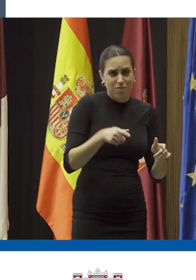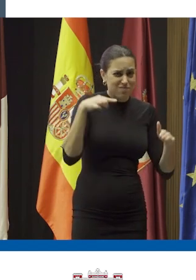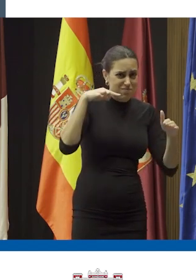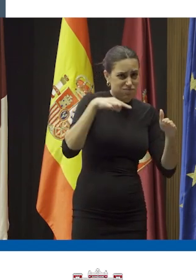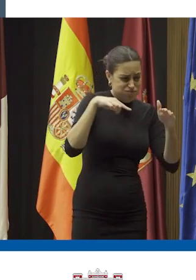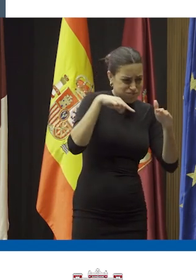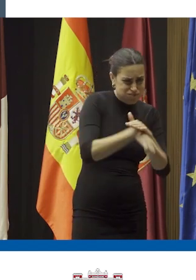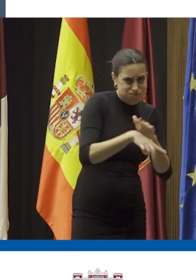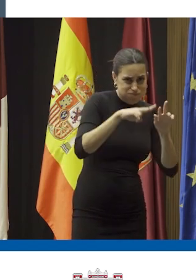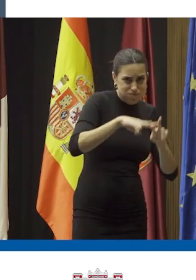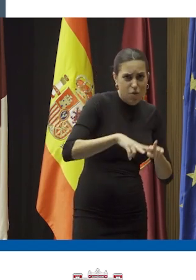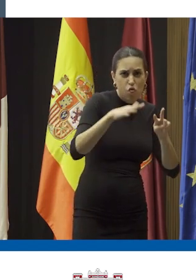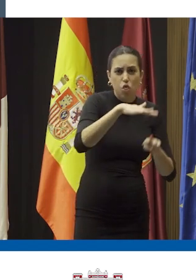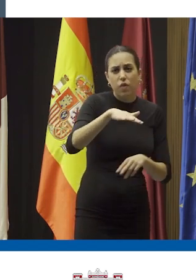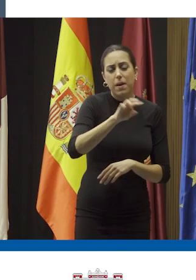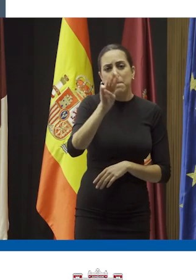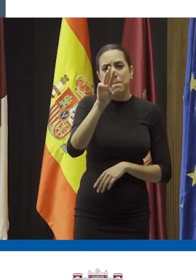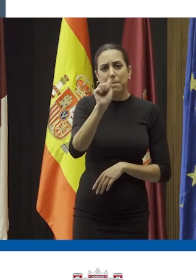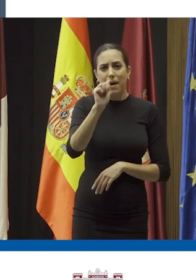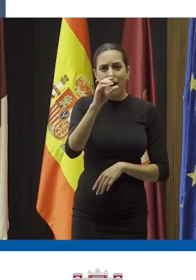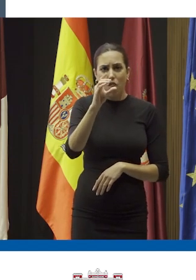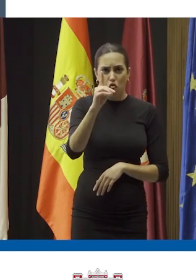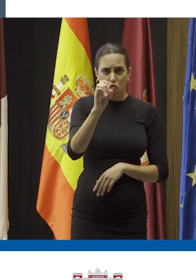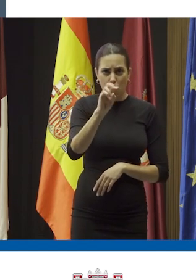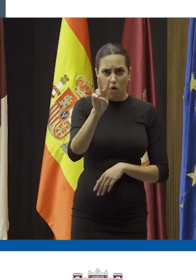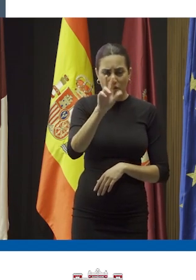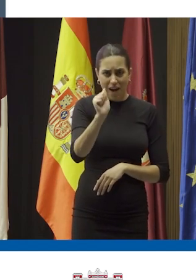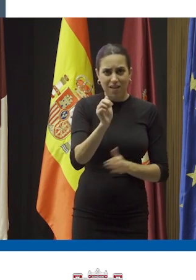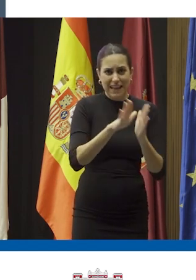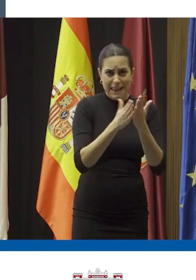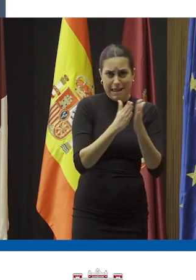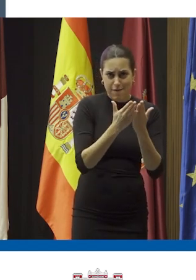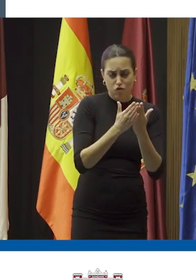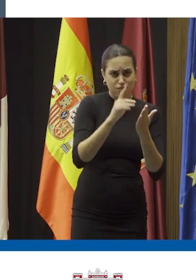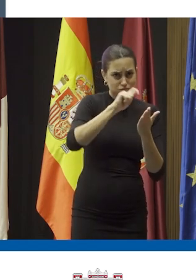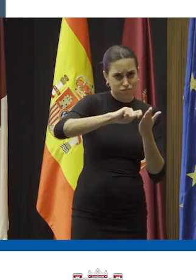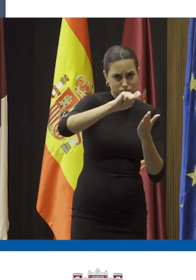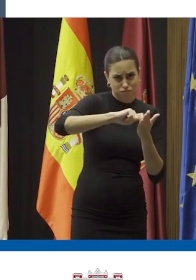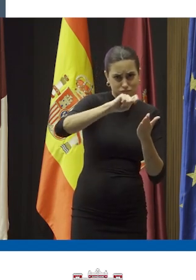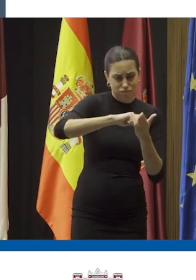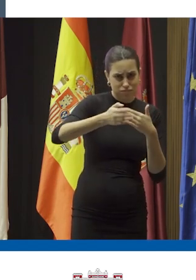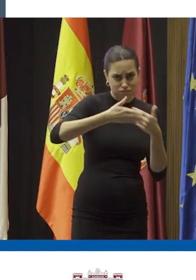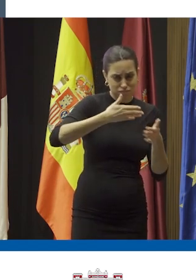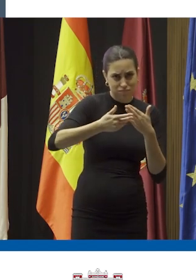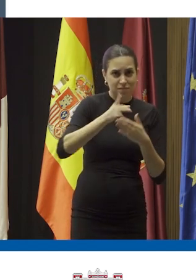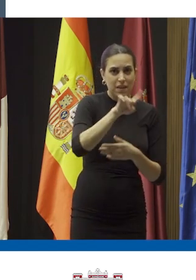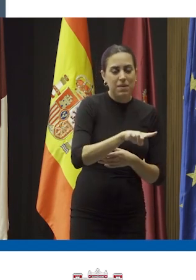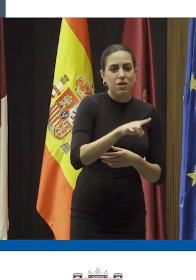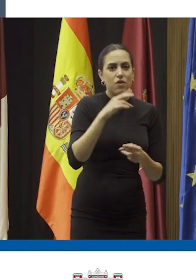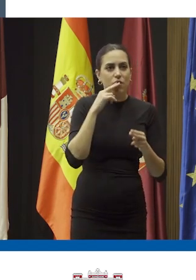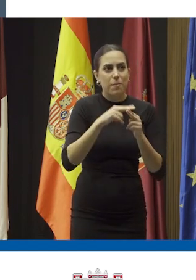Escribe un libro, hito histórico para cualquier médico, sobre todo si es cirujano, la referencia histórica, es La